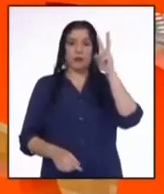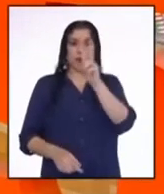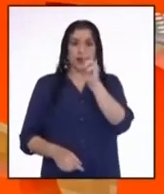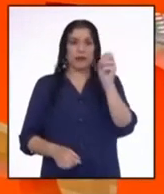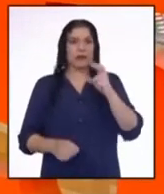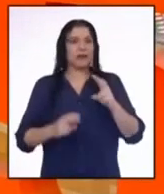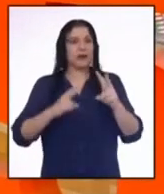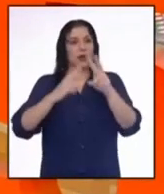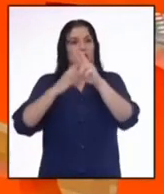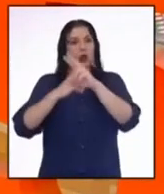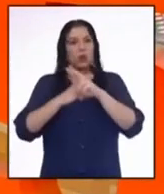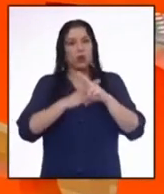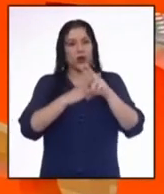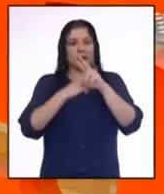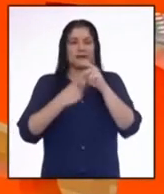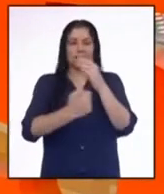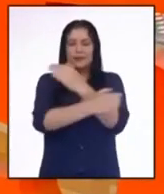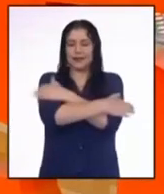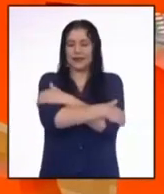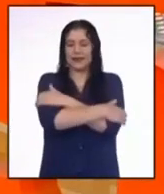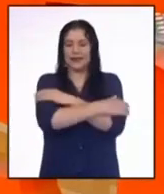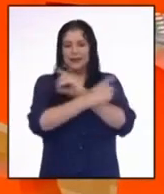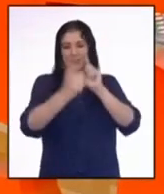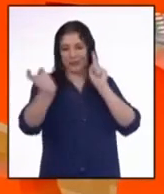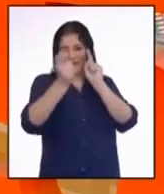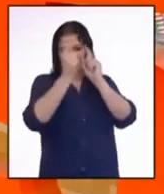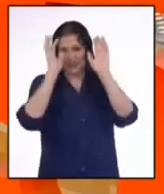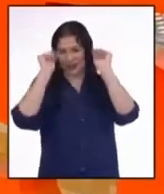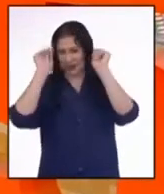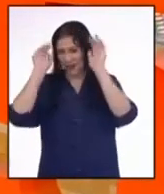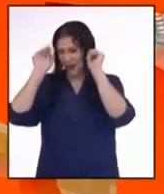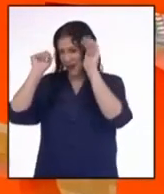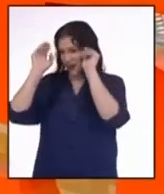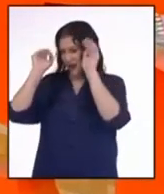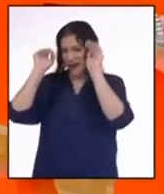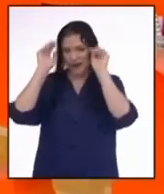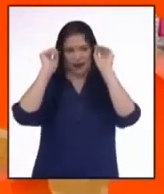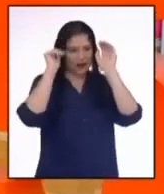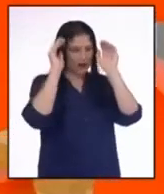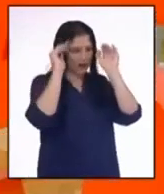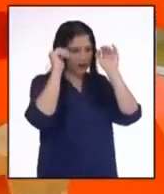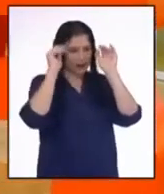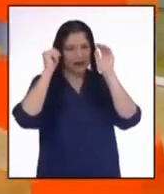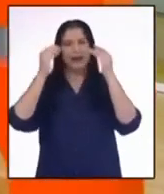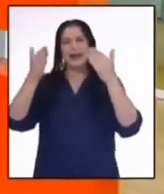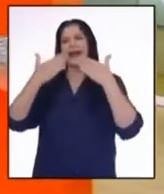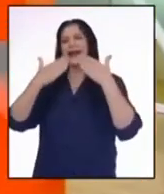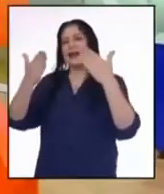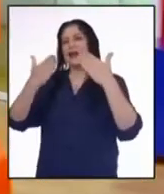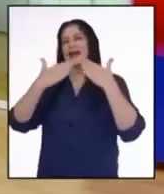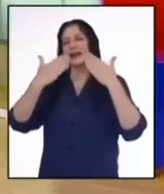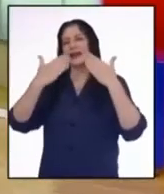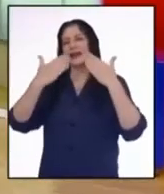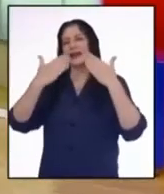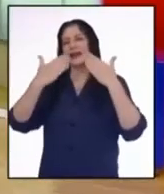cuidarse mucho. ¡Los queremos! ¡Chao, chao! ¡Chao, chao! ¡Gracias!